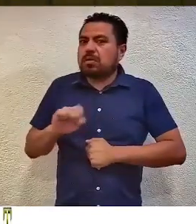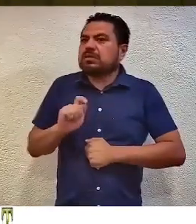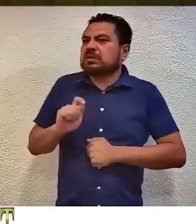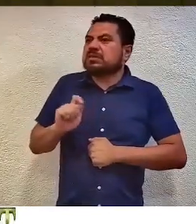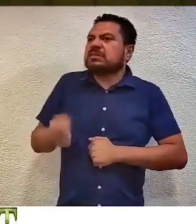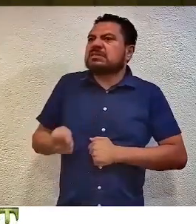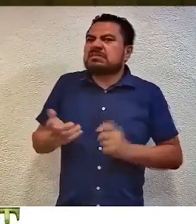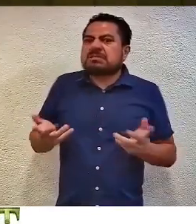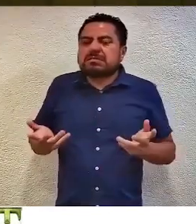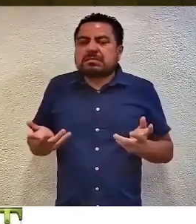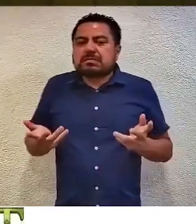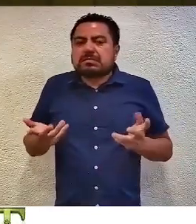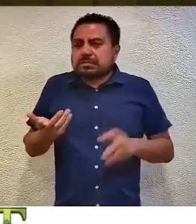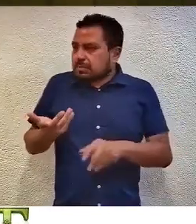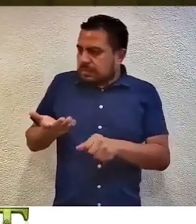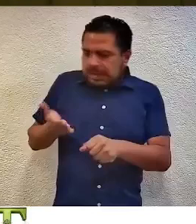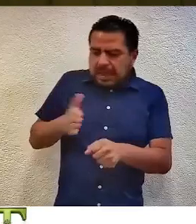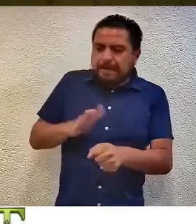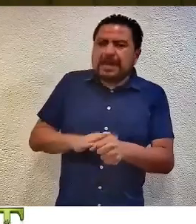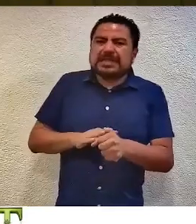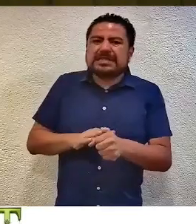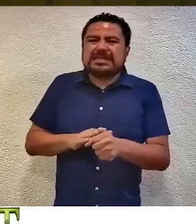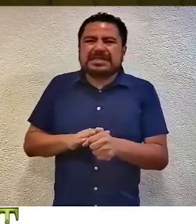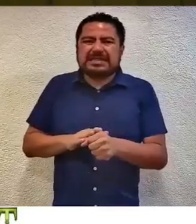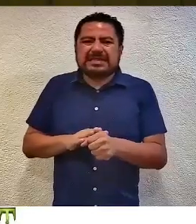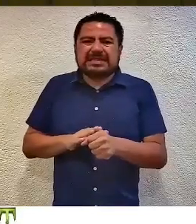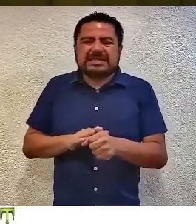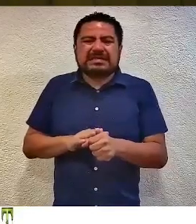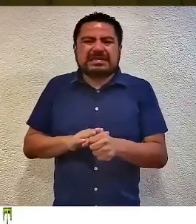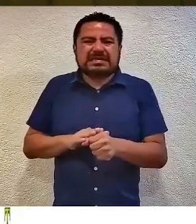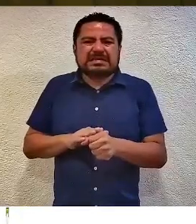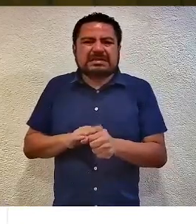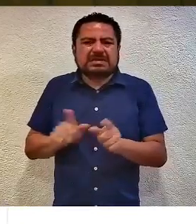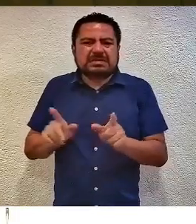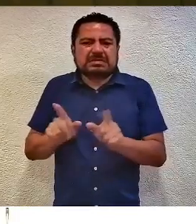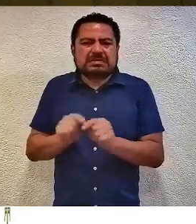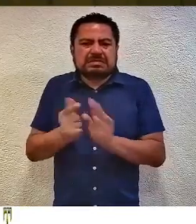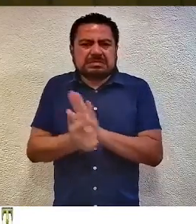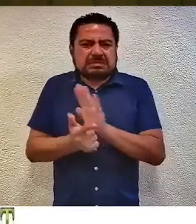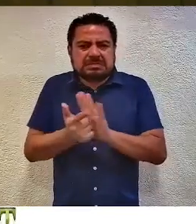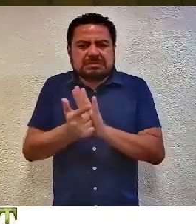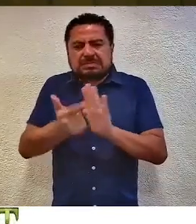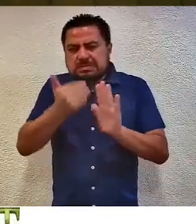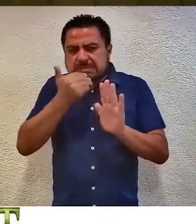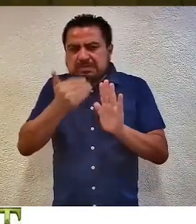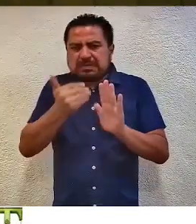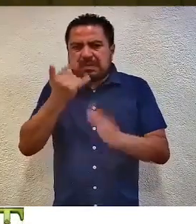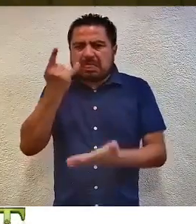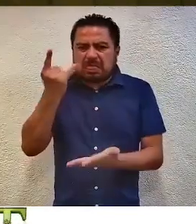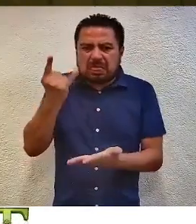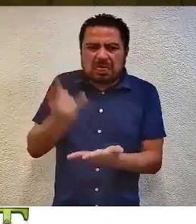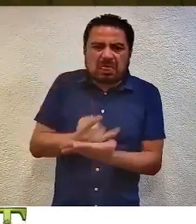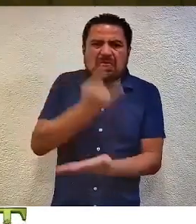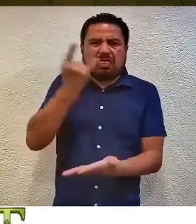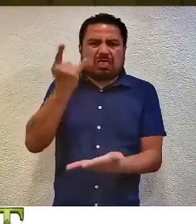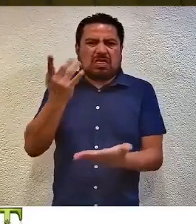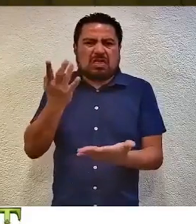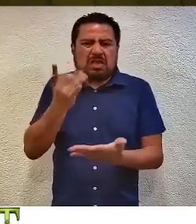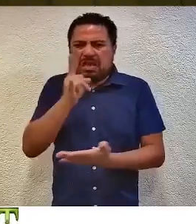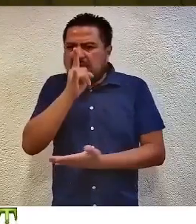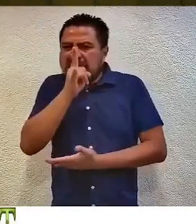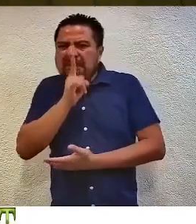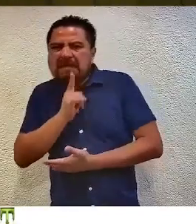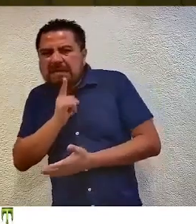un administrador espurio, ilegítimo, fraudulento,